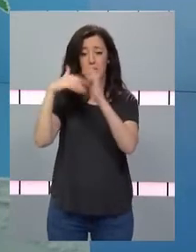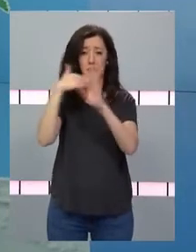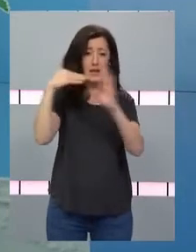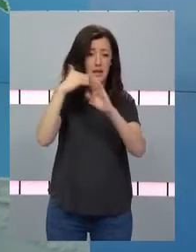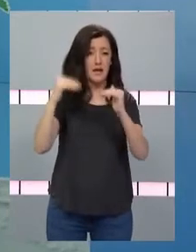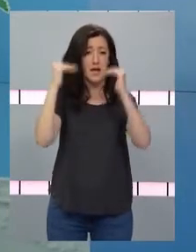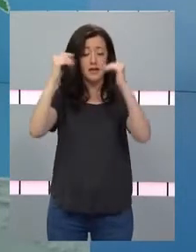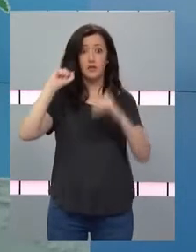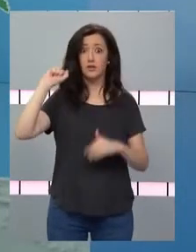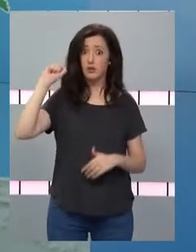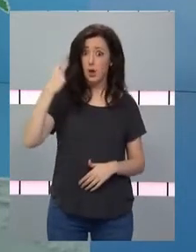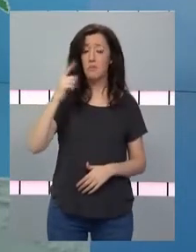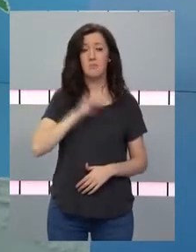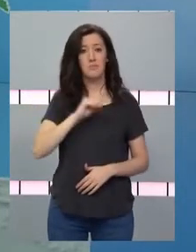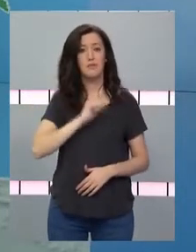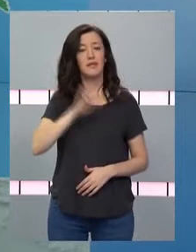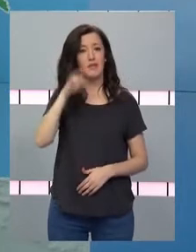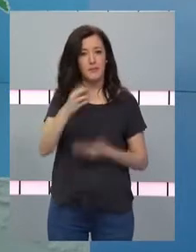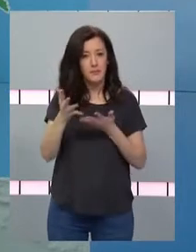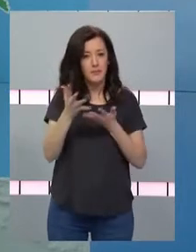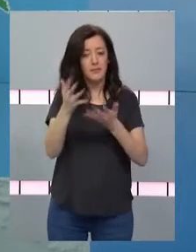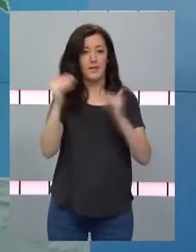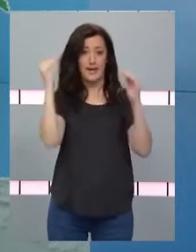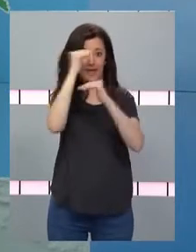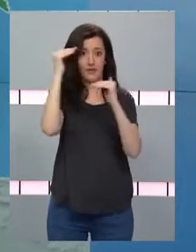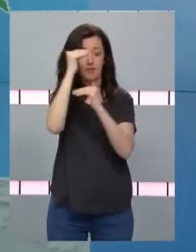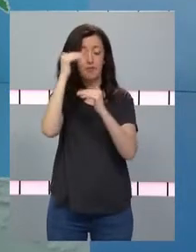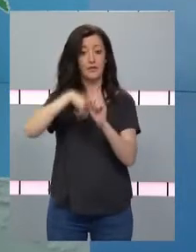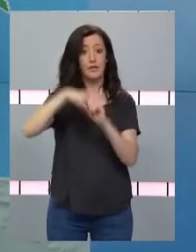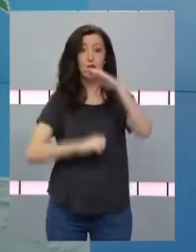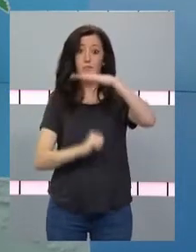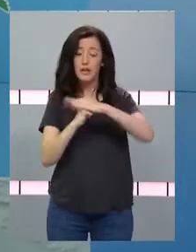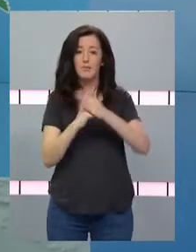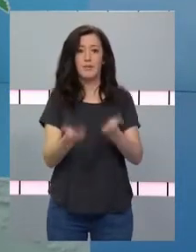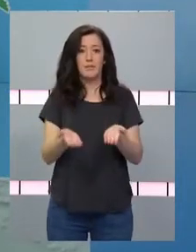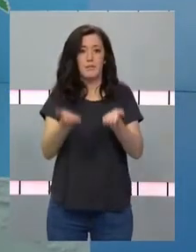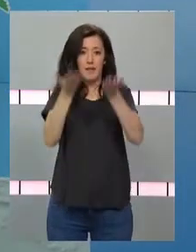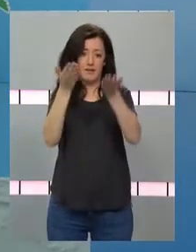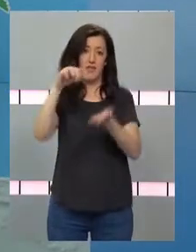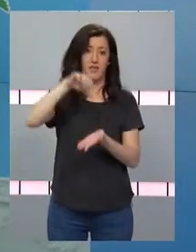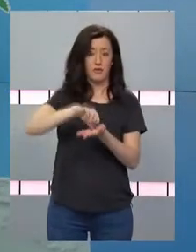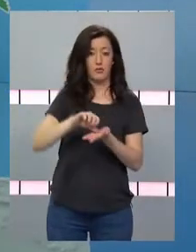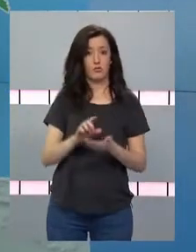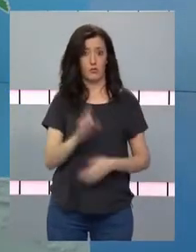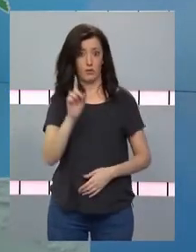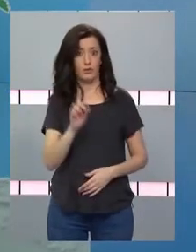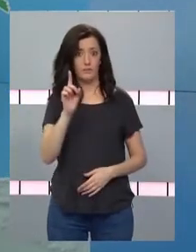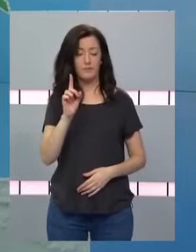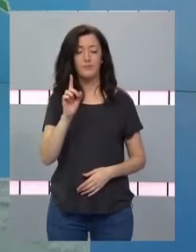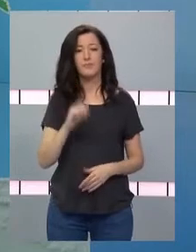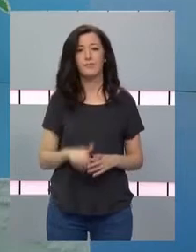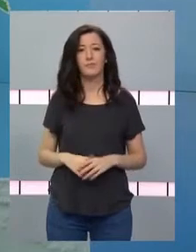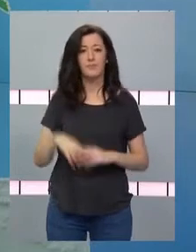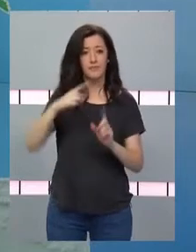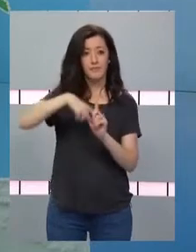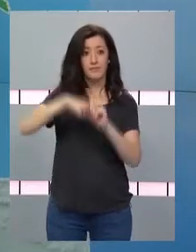levante fuerte en el estrecho y máximas que van a subir prácticamente en zonas de la mitad norte y centro peninsular. Ya hablaremos de esos valores diurno, las máximas